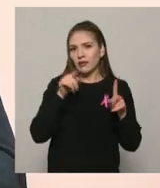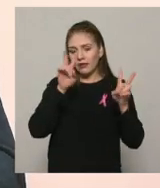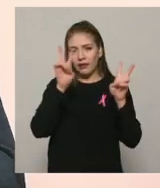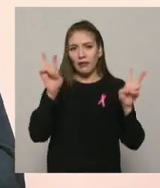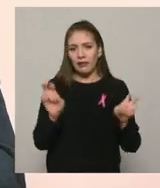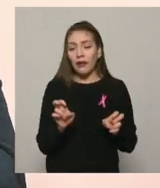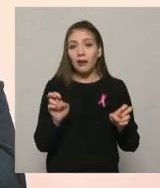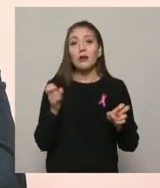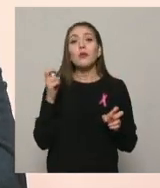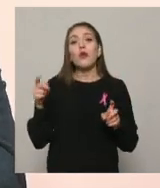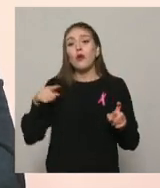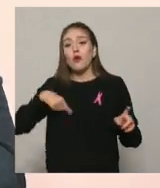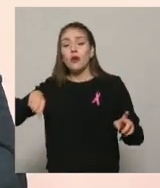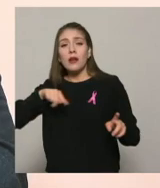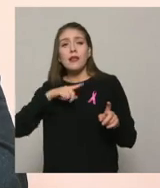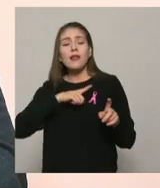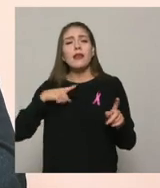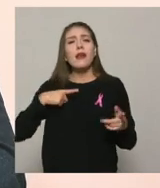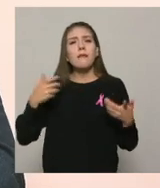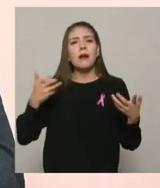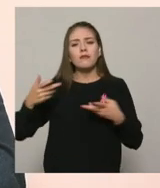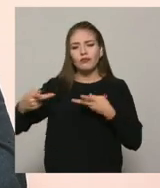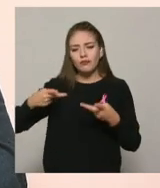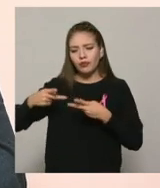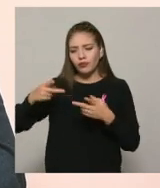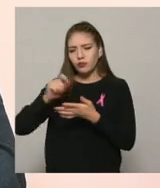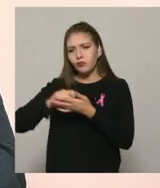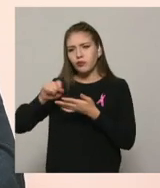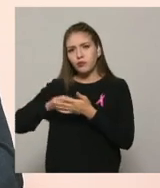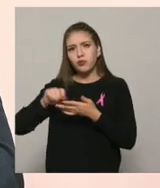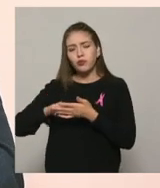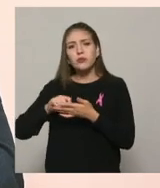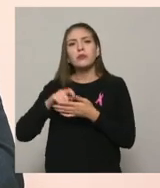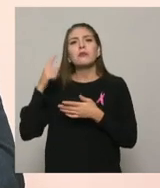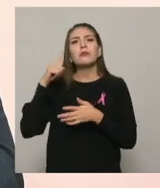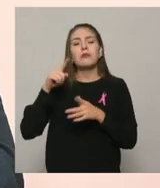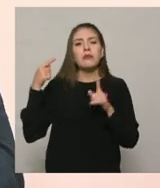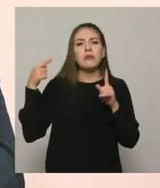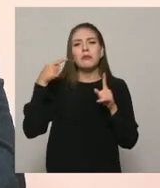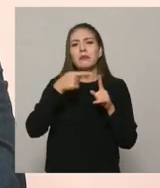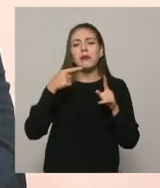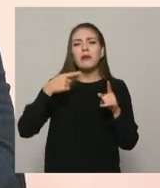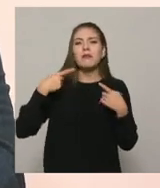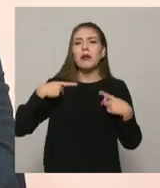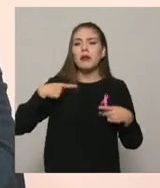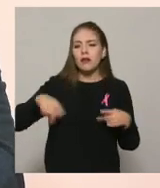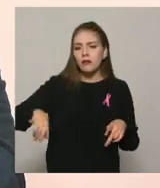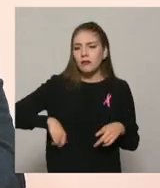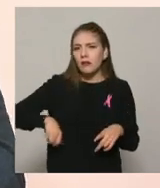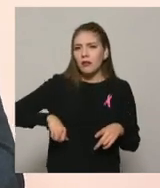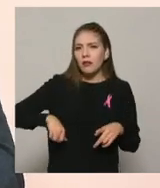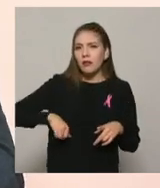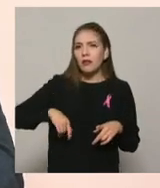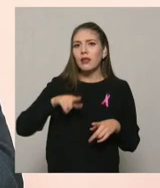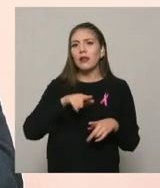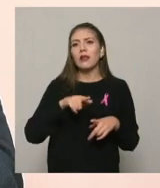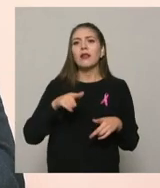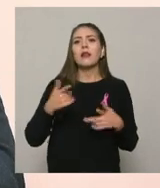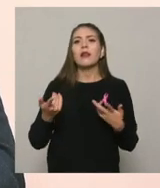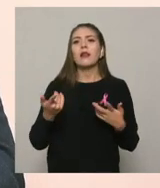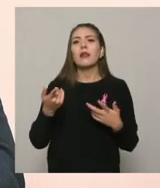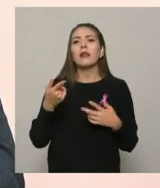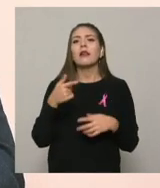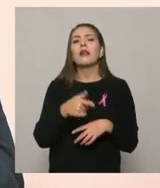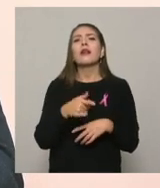capacidad de generar contenidos que atraigan a la gente relacionados con estos temas. En fin de año se va a acercar otra vez la